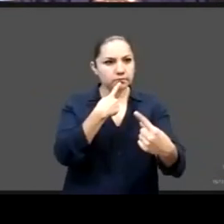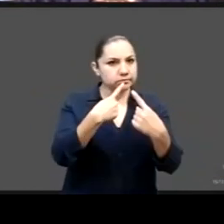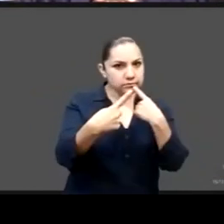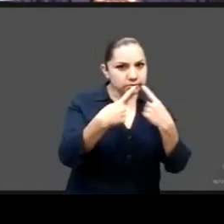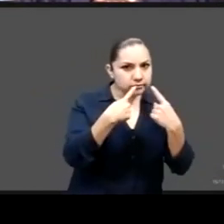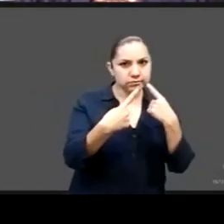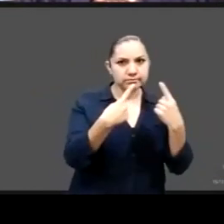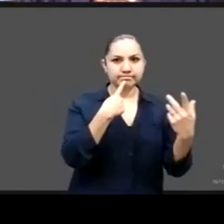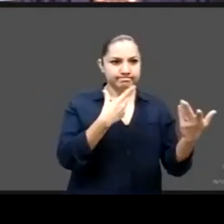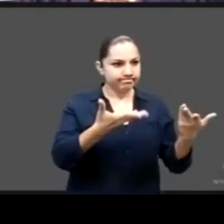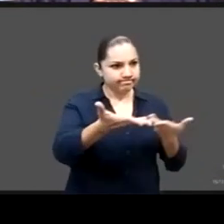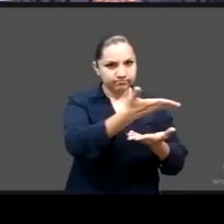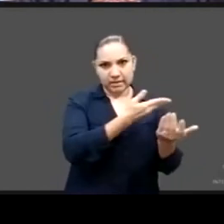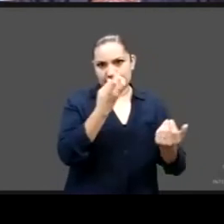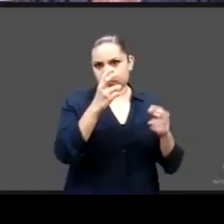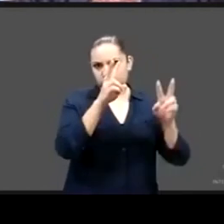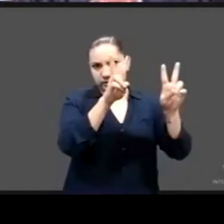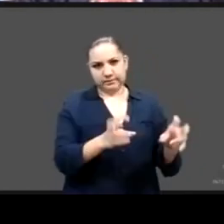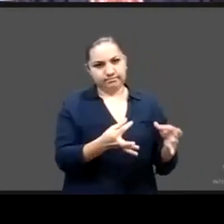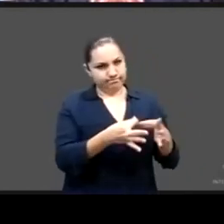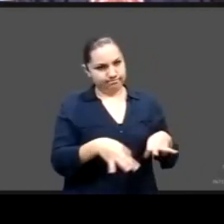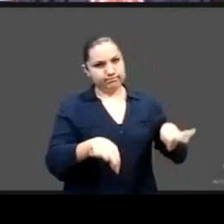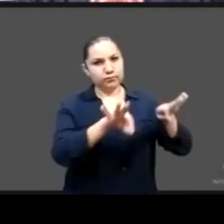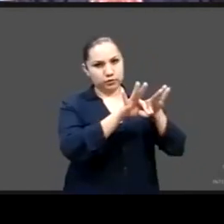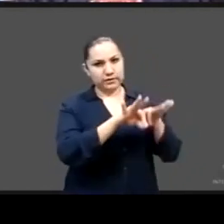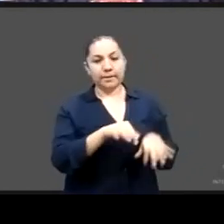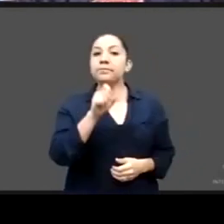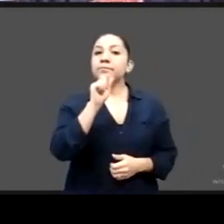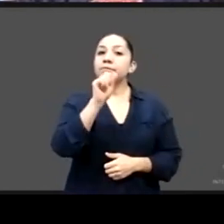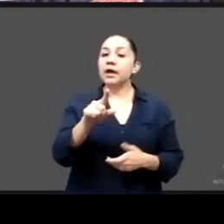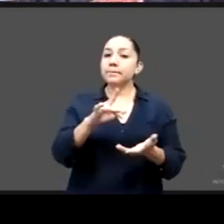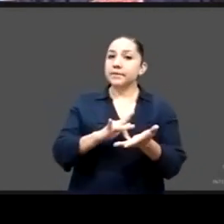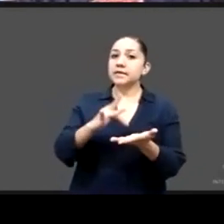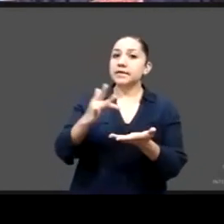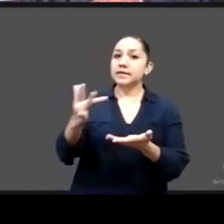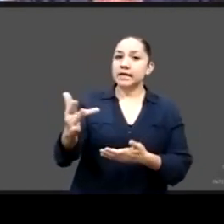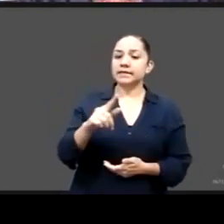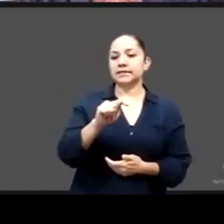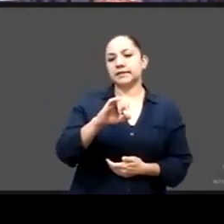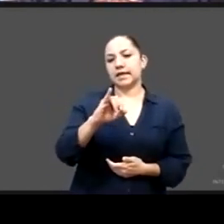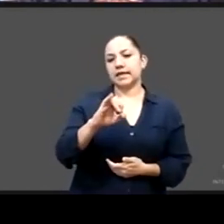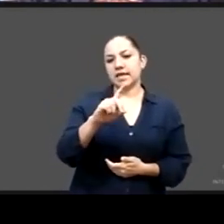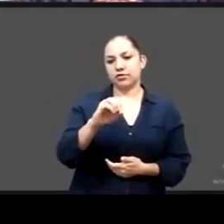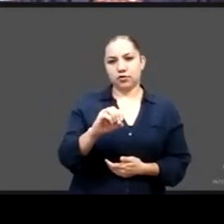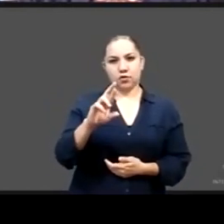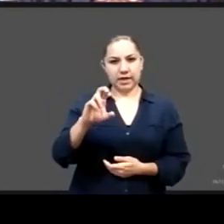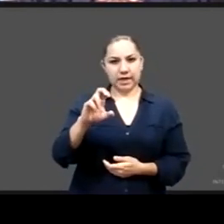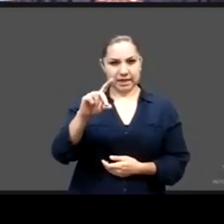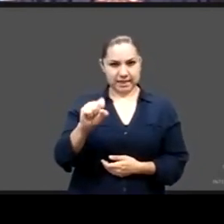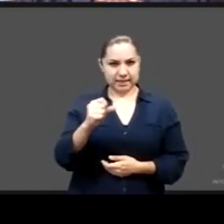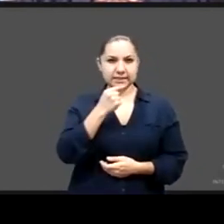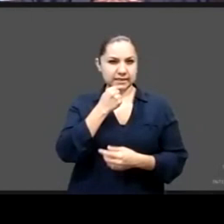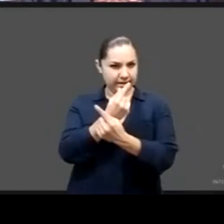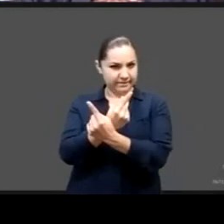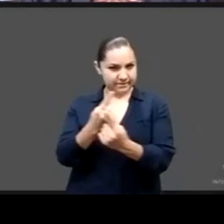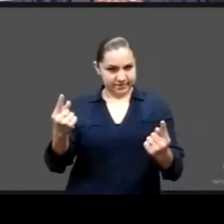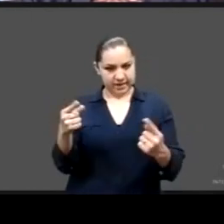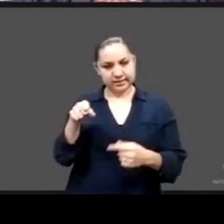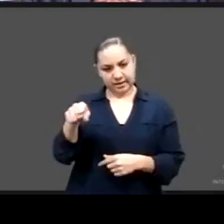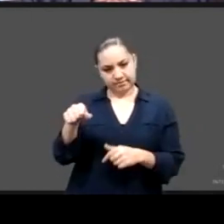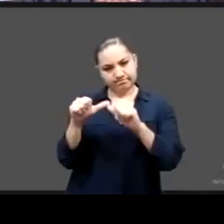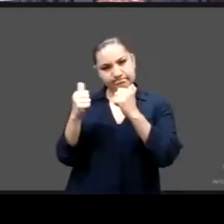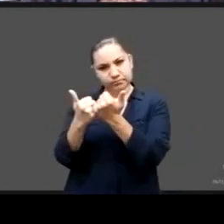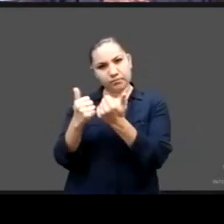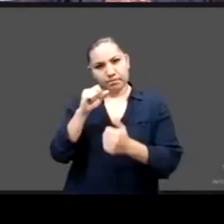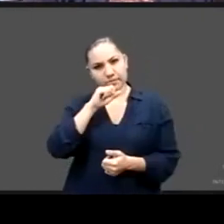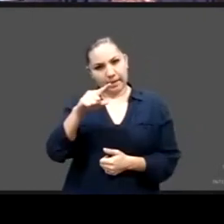importantes. También agradecemos a Tejiendo Redes de Infancia, que al mismo tiempo también se suma